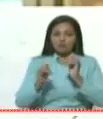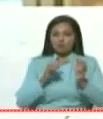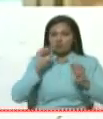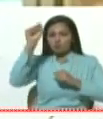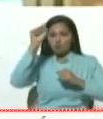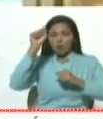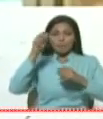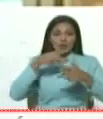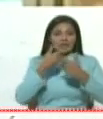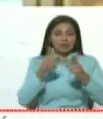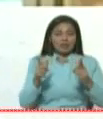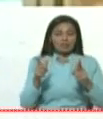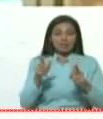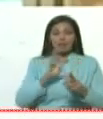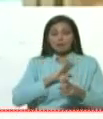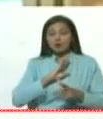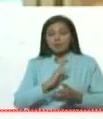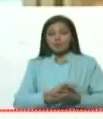por la libertad.